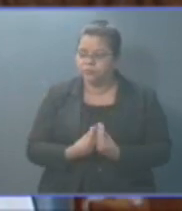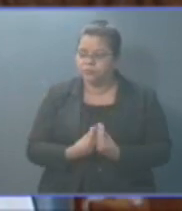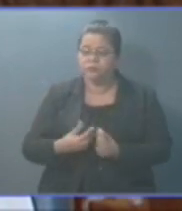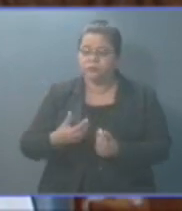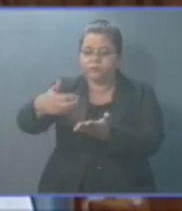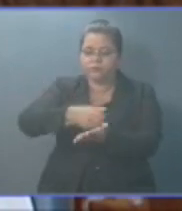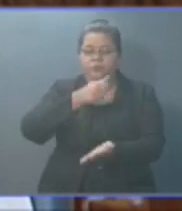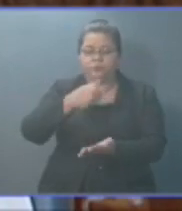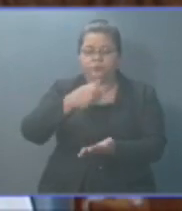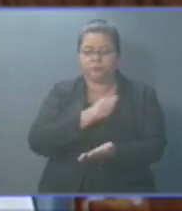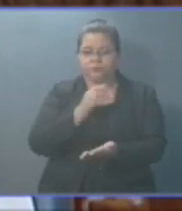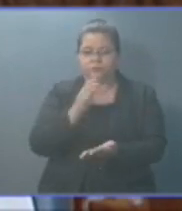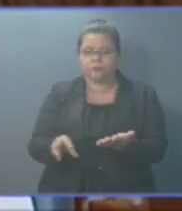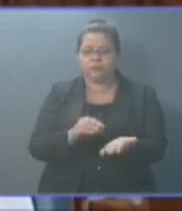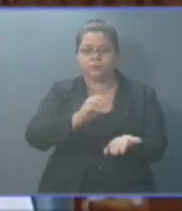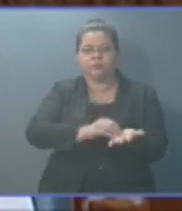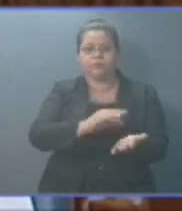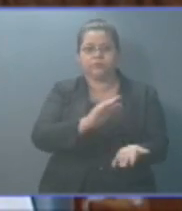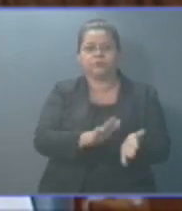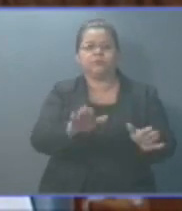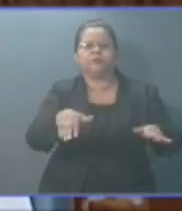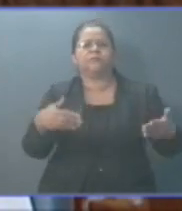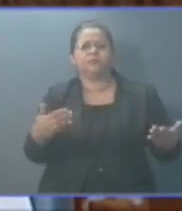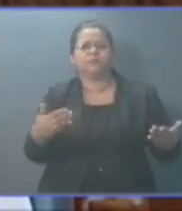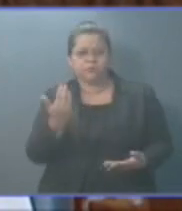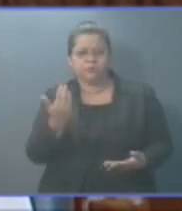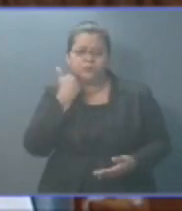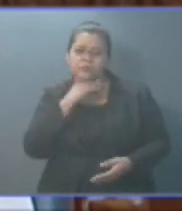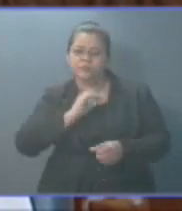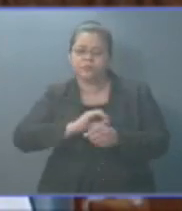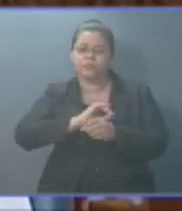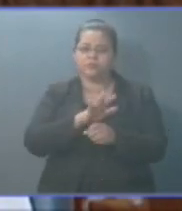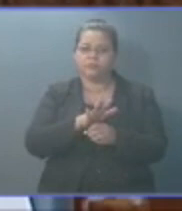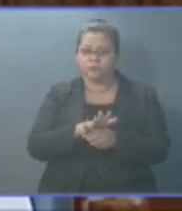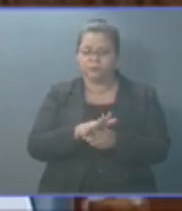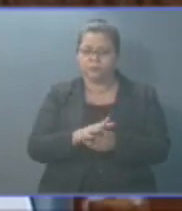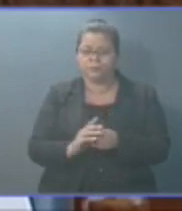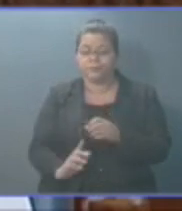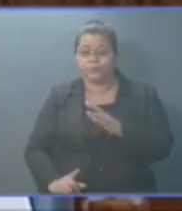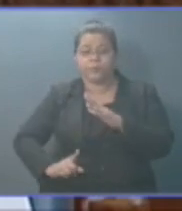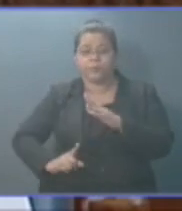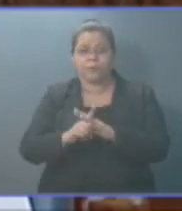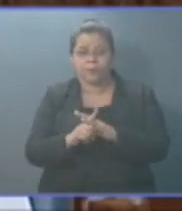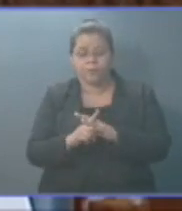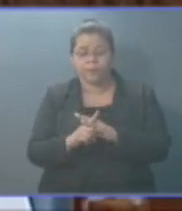fiscales estimados a raíz del COVID-19, el cual se